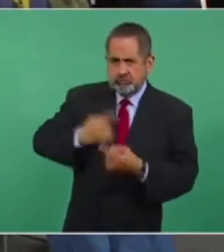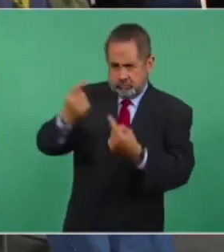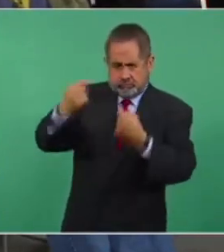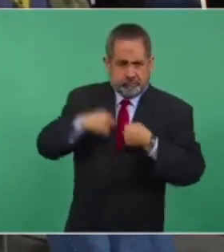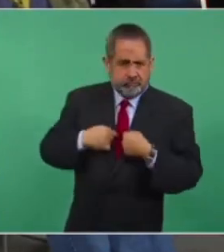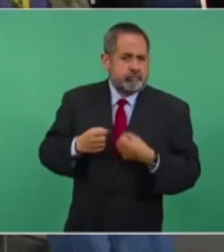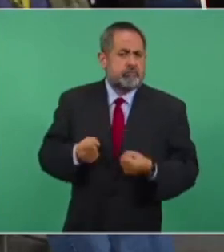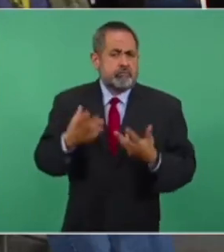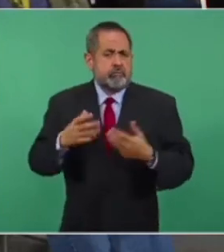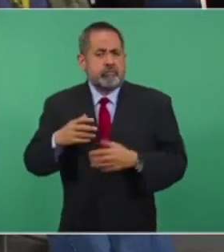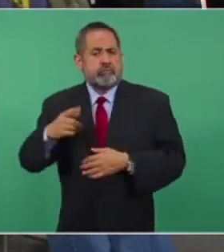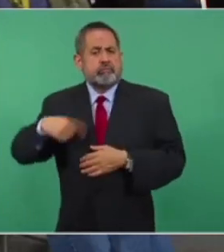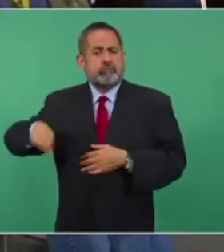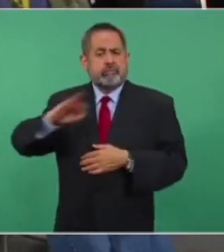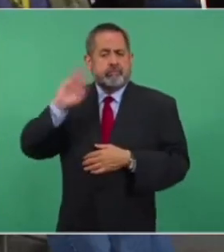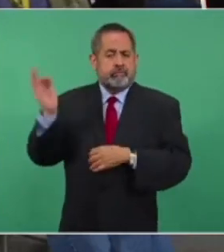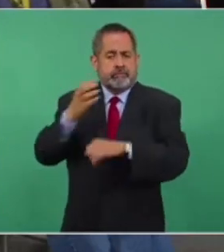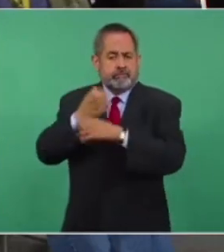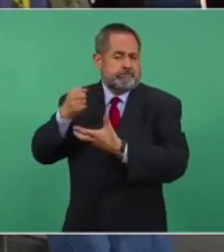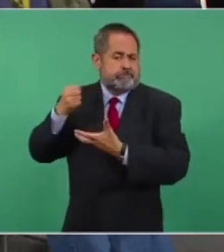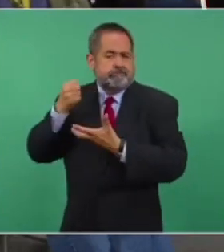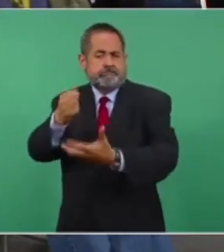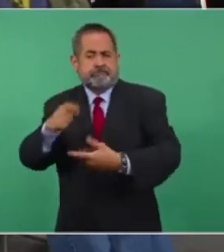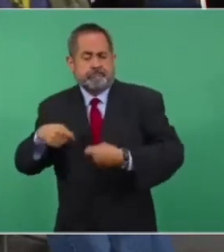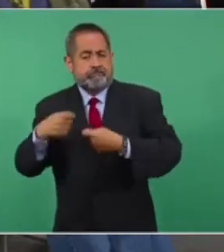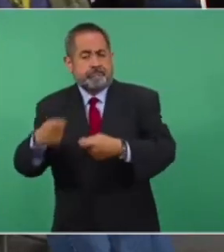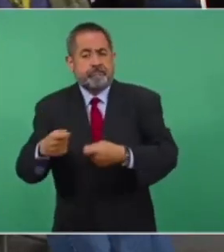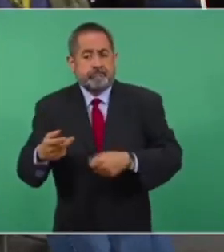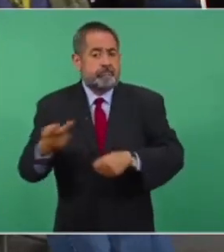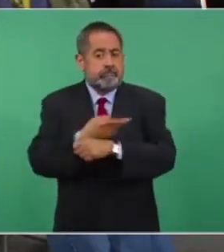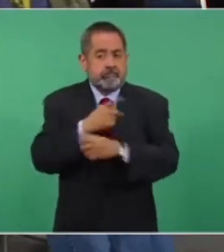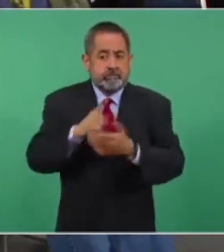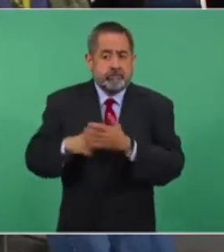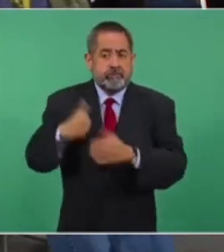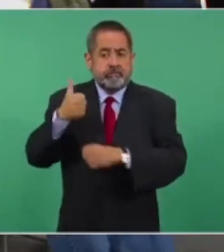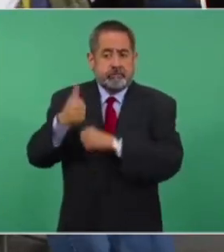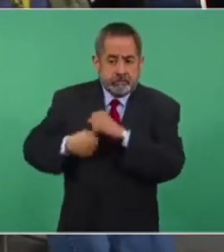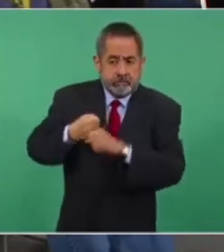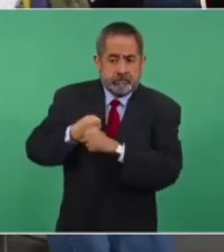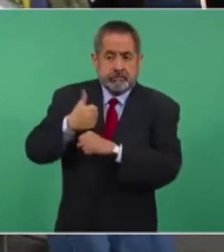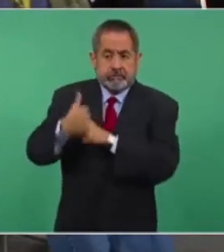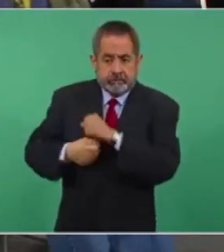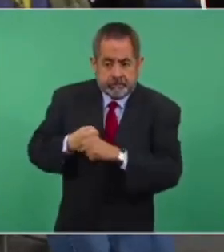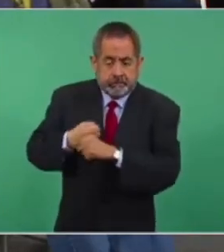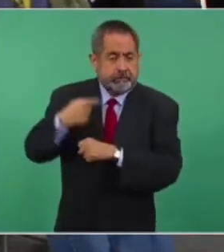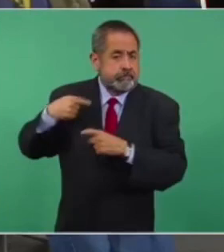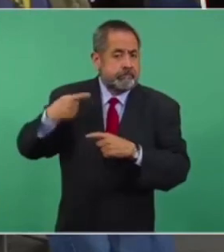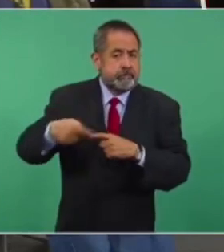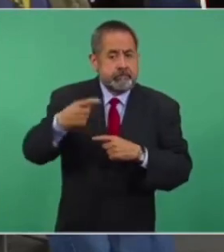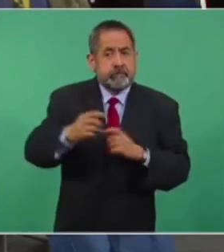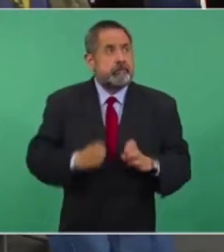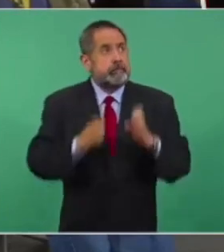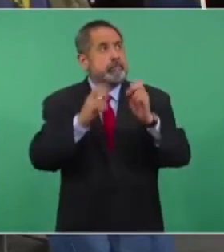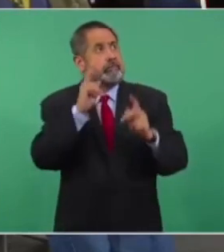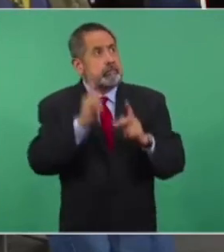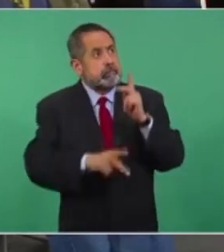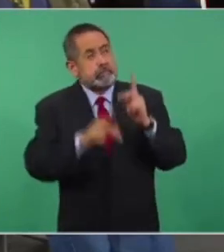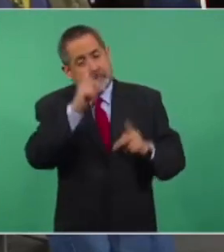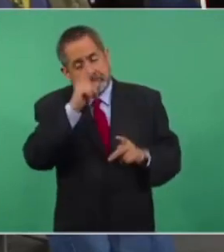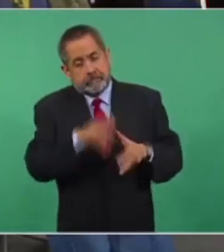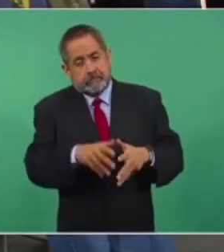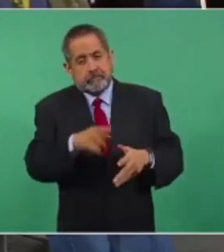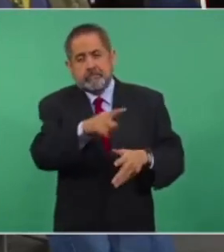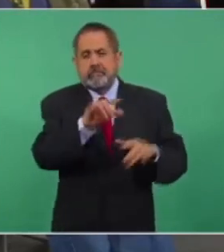cuánto la Federación le ha dado, porque han pasado varios sexenios, vemos edificaciones inconclusas, un